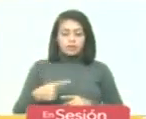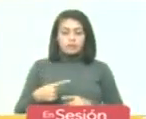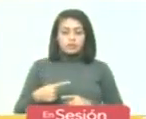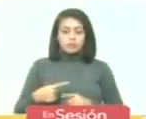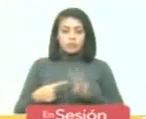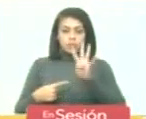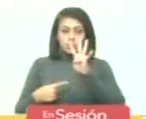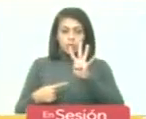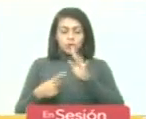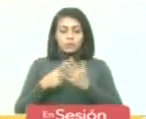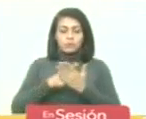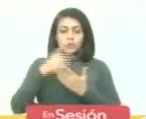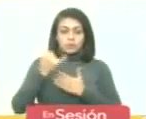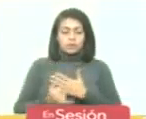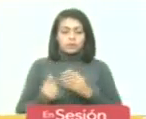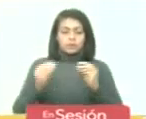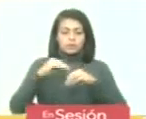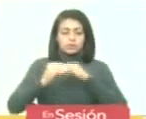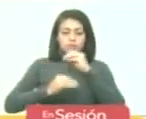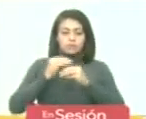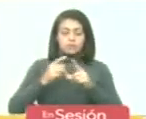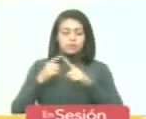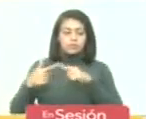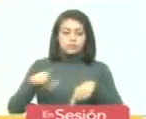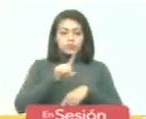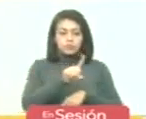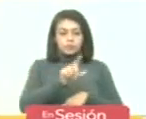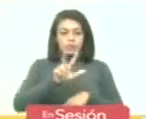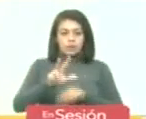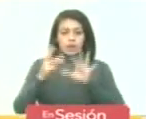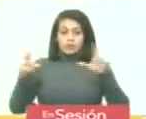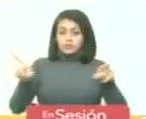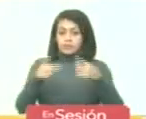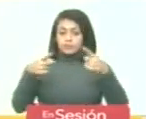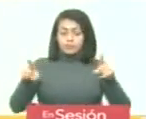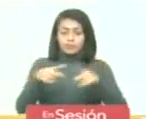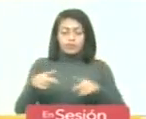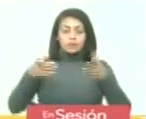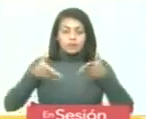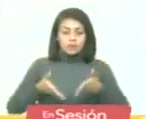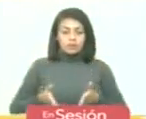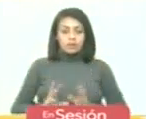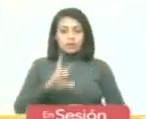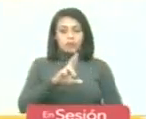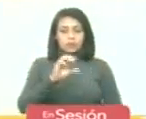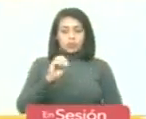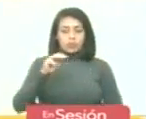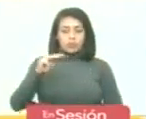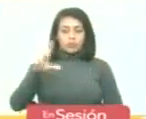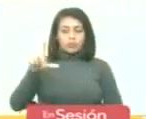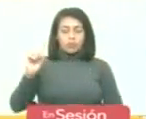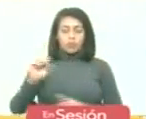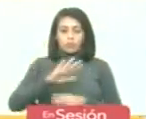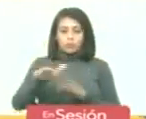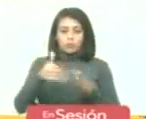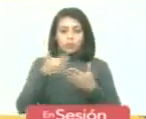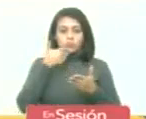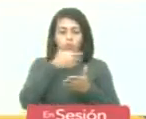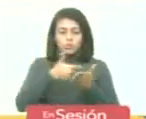número 4, proyecto de acuerdo con motivo del 138 aniversario del nacimiento de Rómulo Gallegos. Es toda la